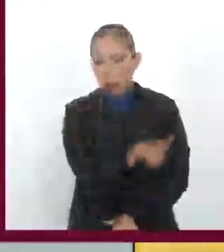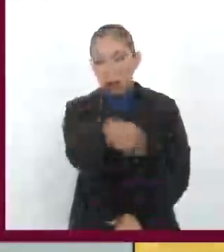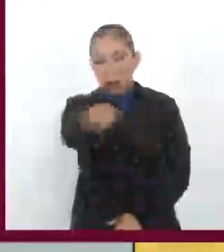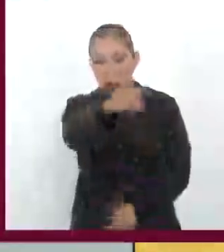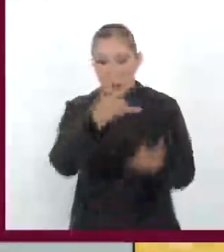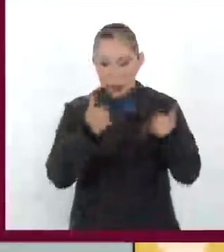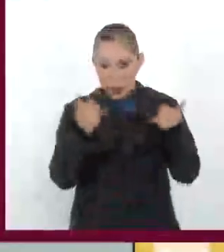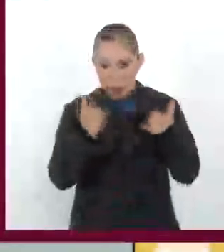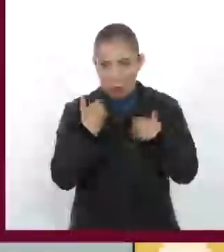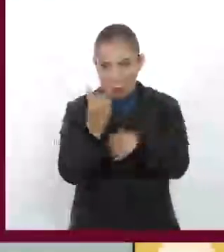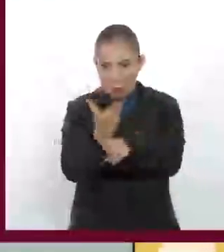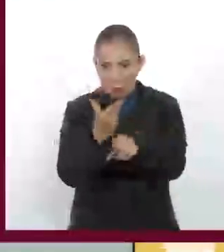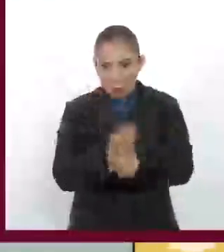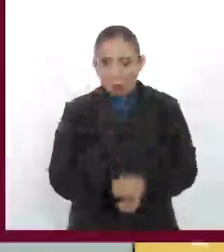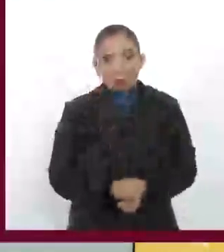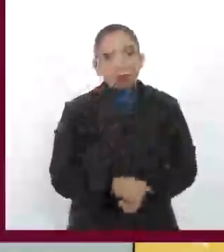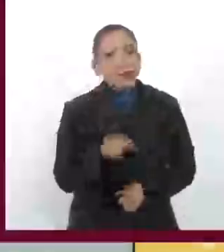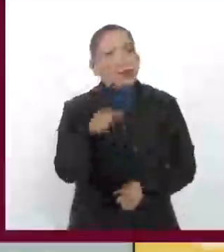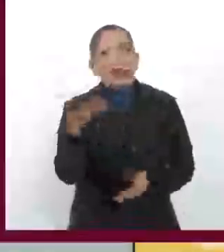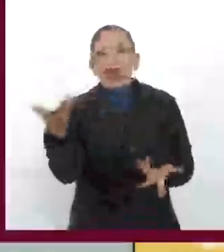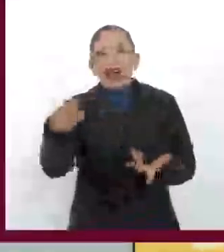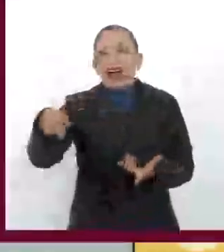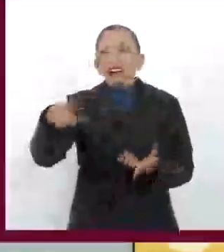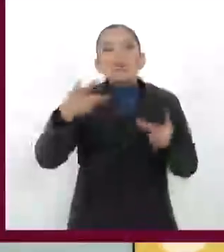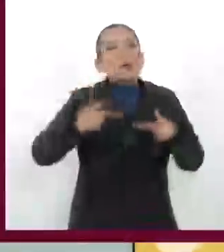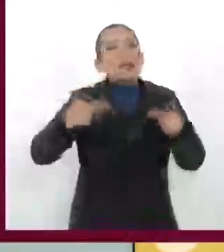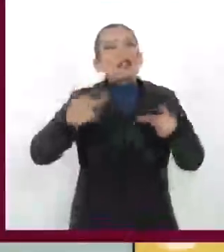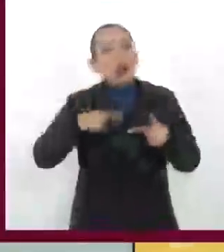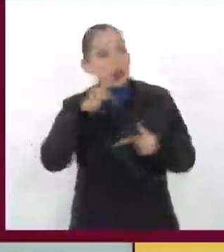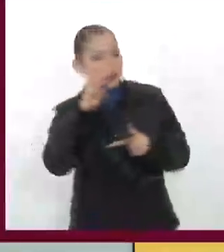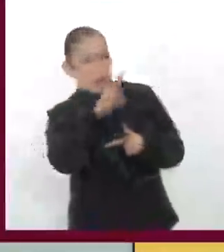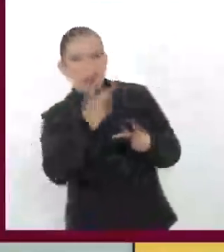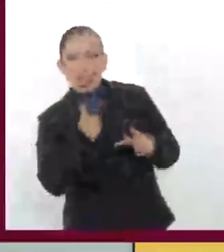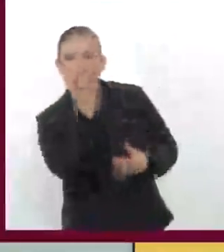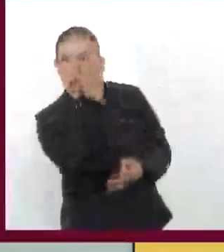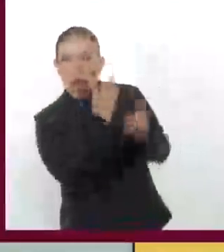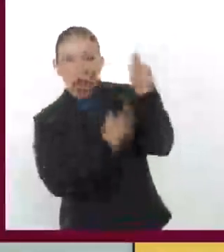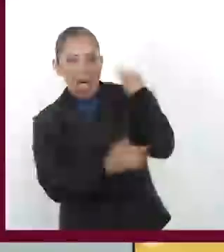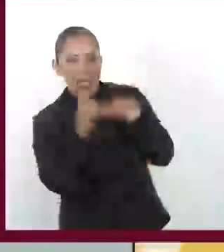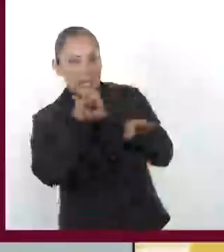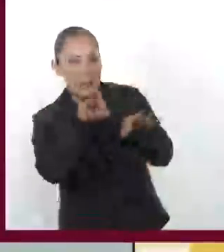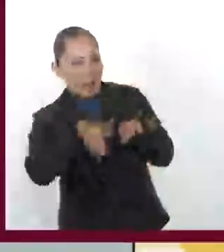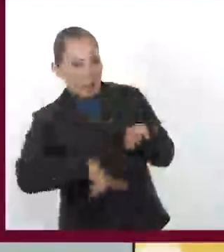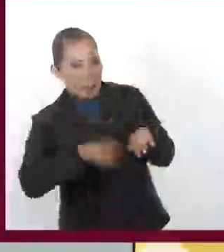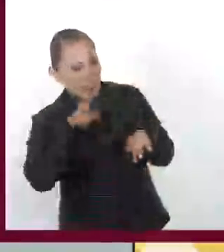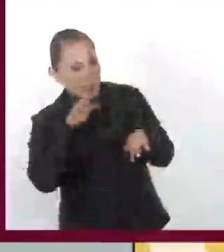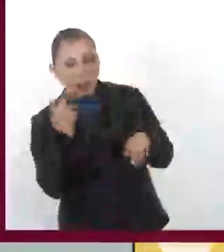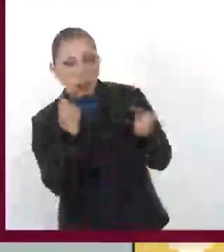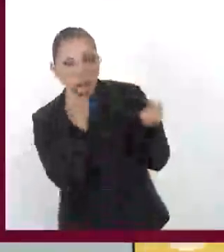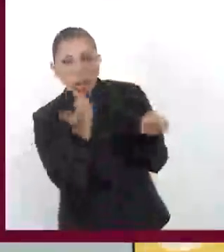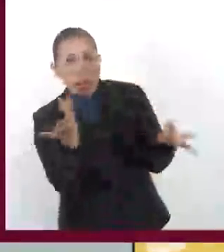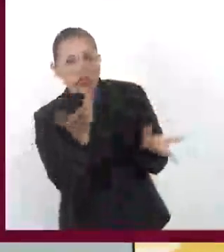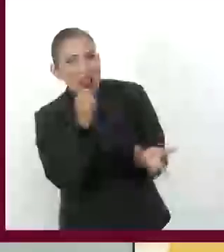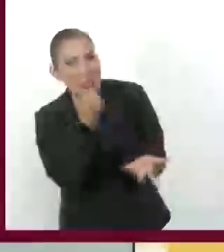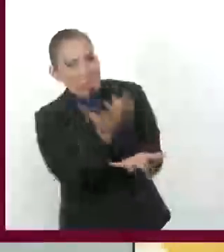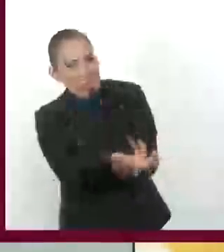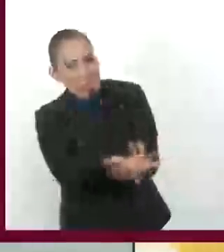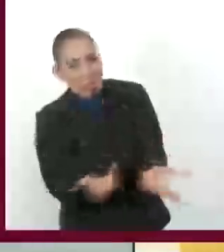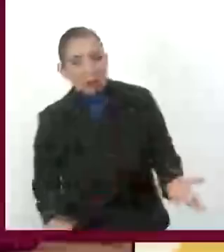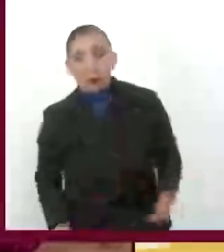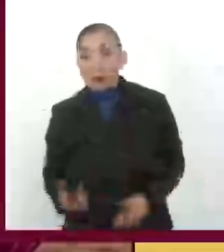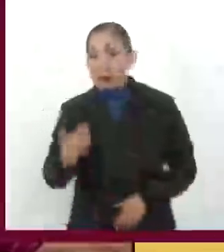Otra pregunta para nuestros jóvenes invitados. ¿Qué pueden hacer los ciudadanos para denunciar a un servidor público que no cumple con sus